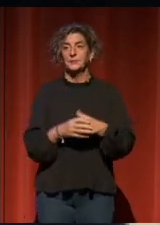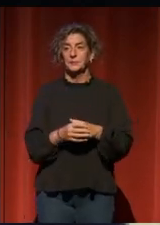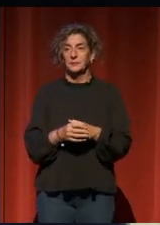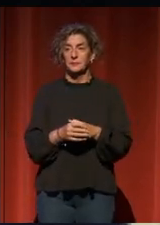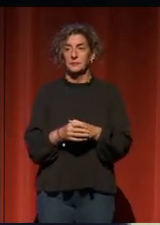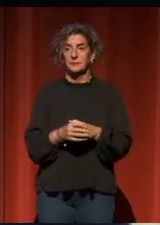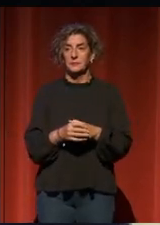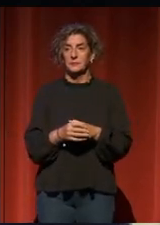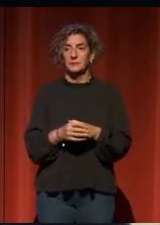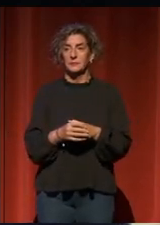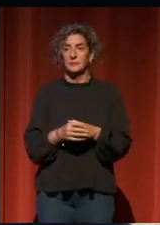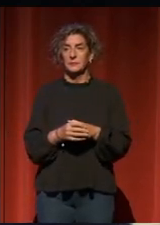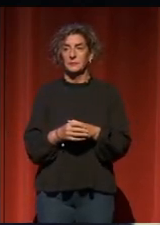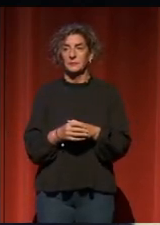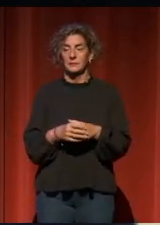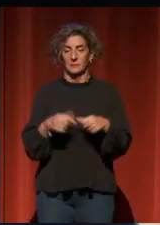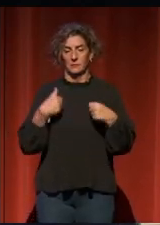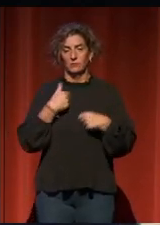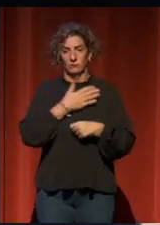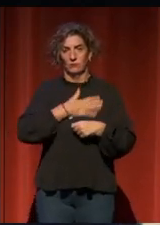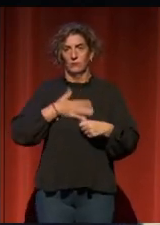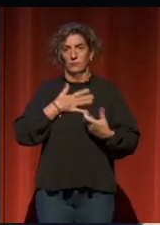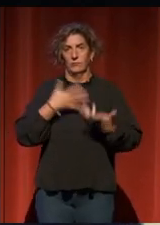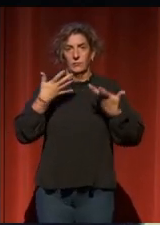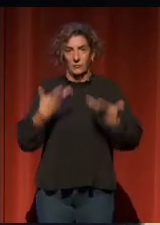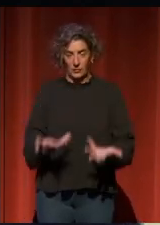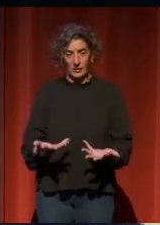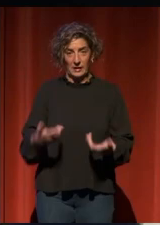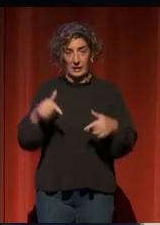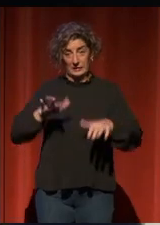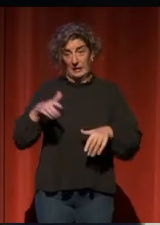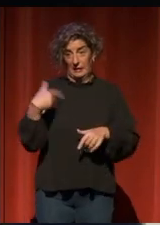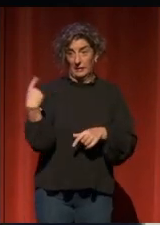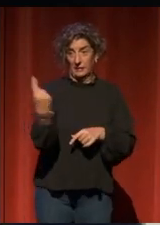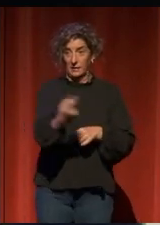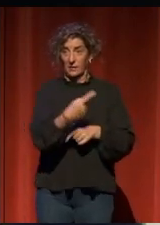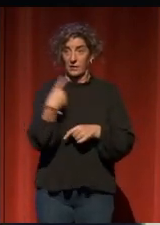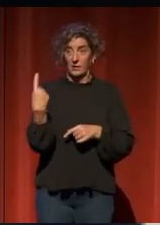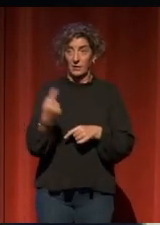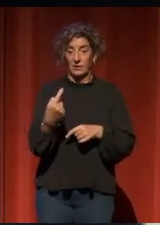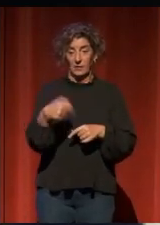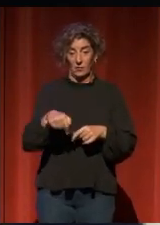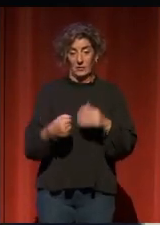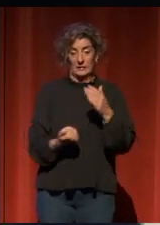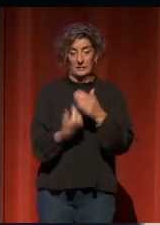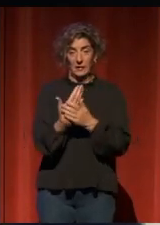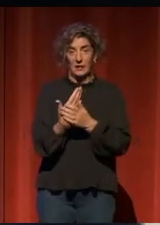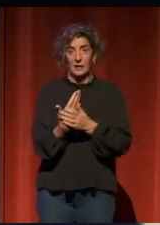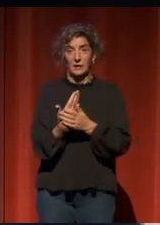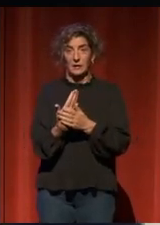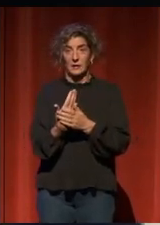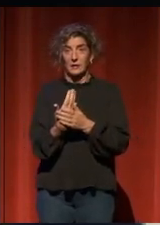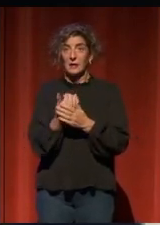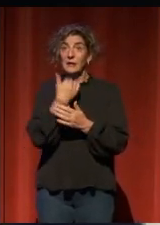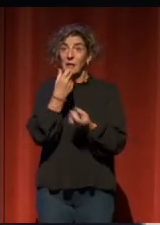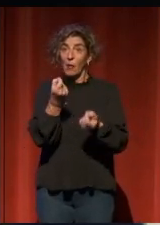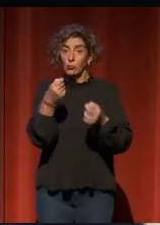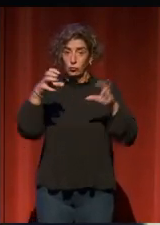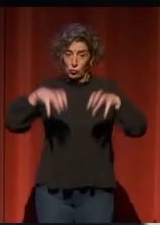Es un verdadero placer estar aquí con ustedes esta mañana a punto de lluvia,